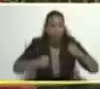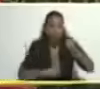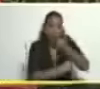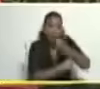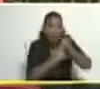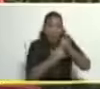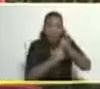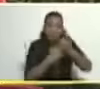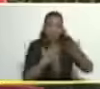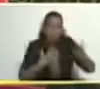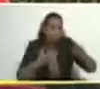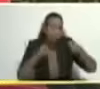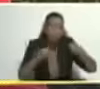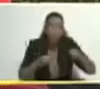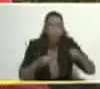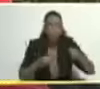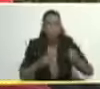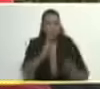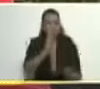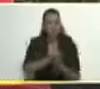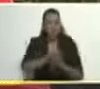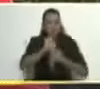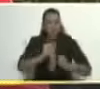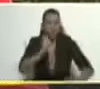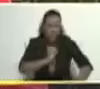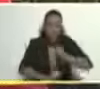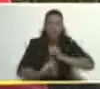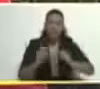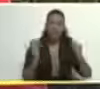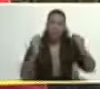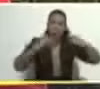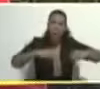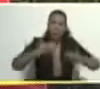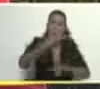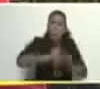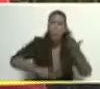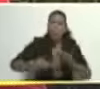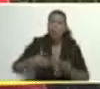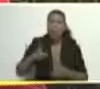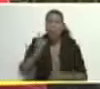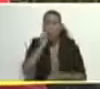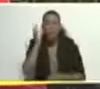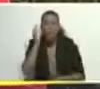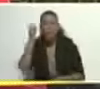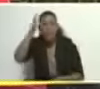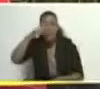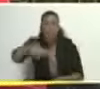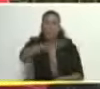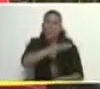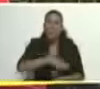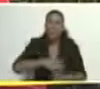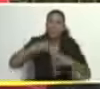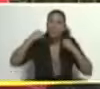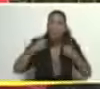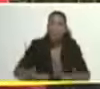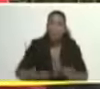solidaridad que se para firme en la defensa de nuestros hermanos y hermanas y que